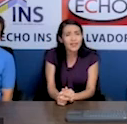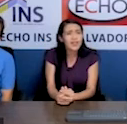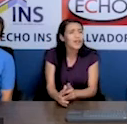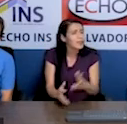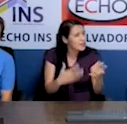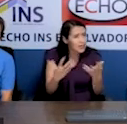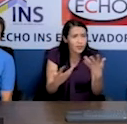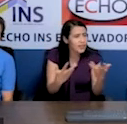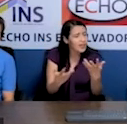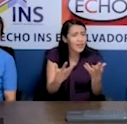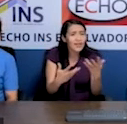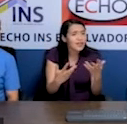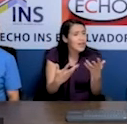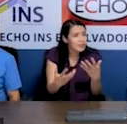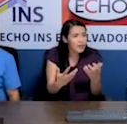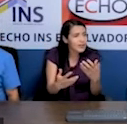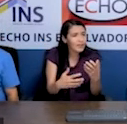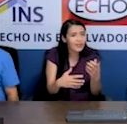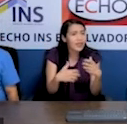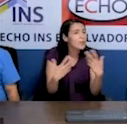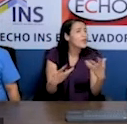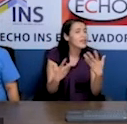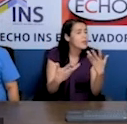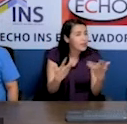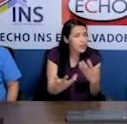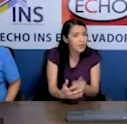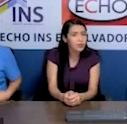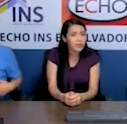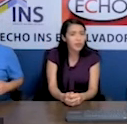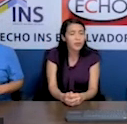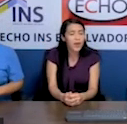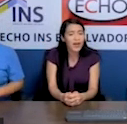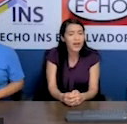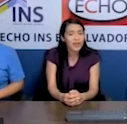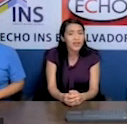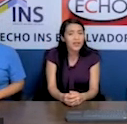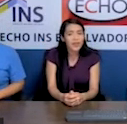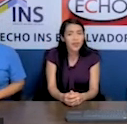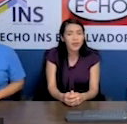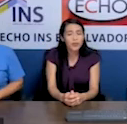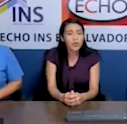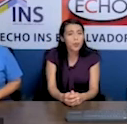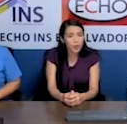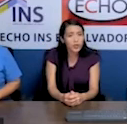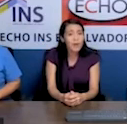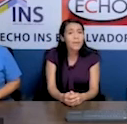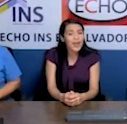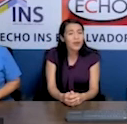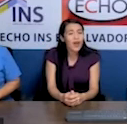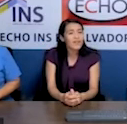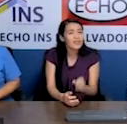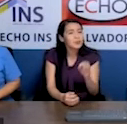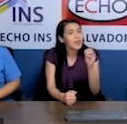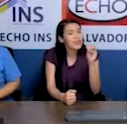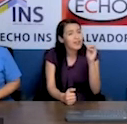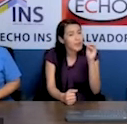resonancia magnética no es algo que realmente tengamos que recurrir de una forma muy común,